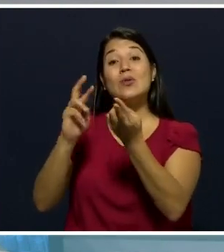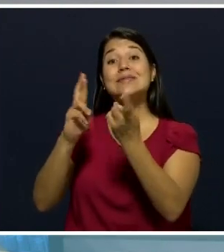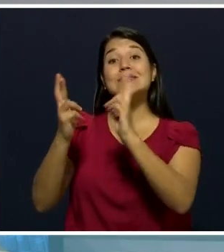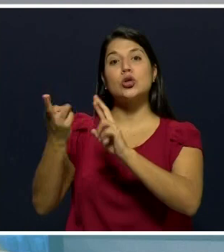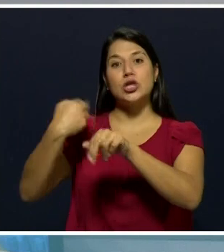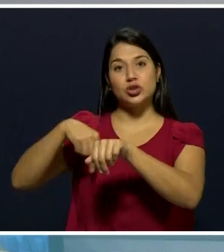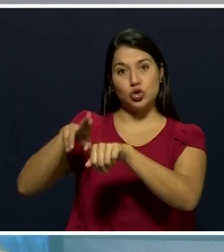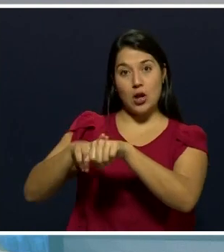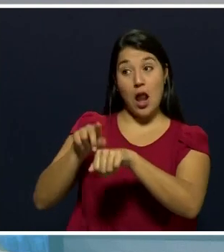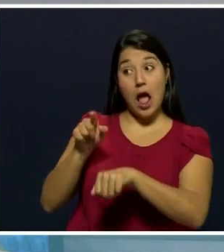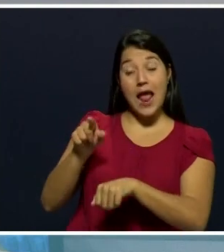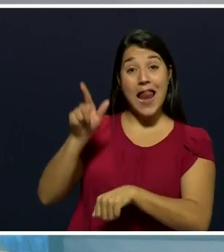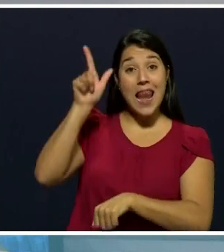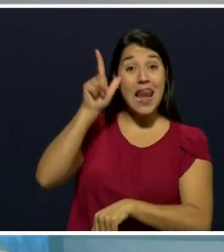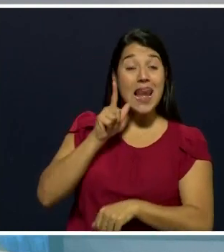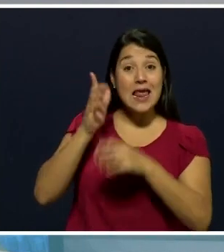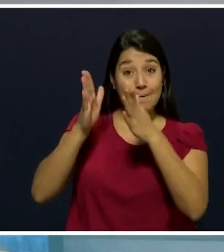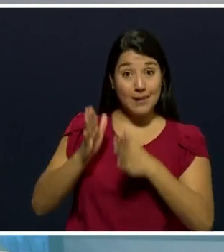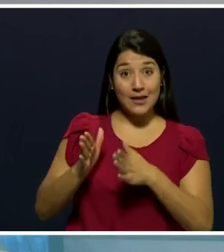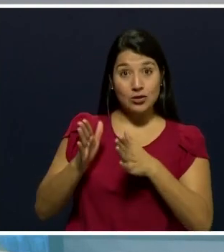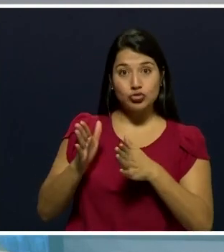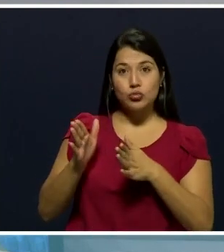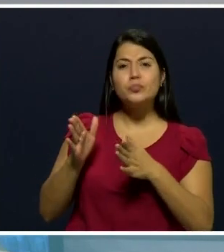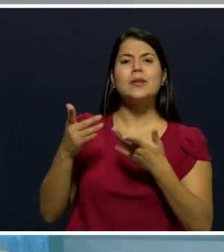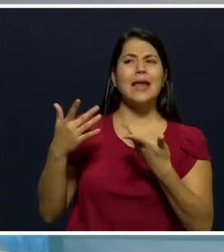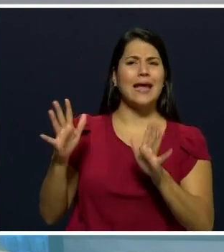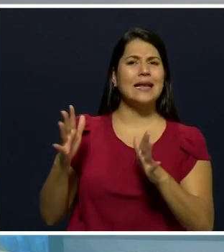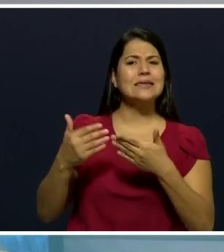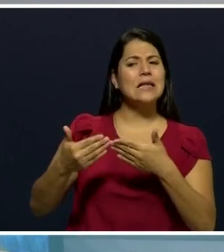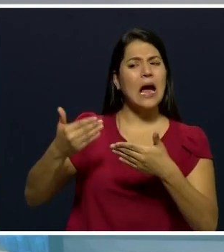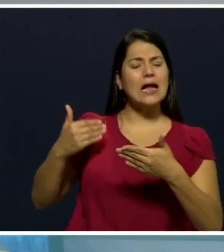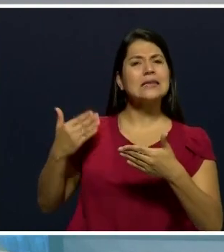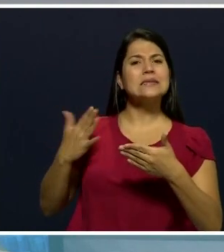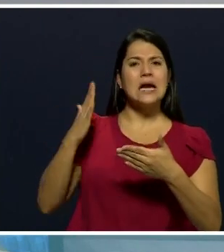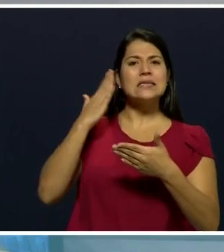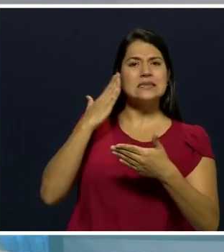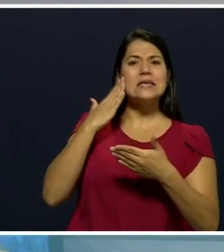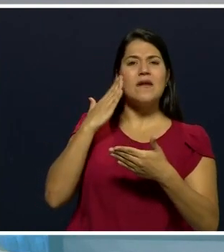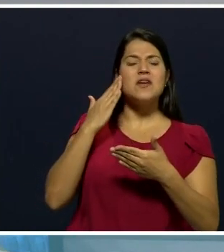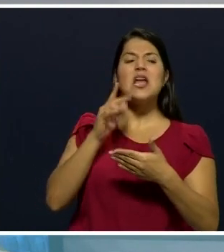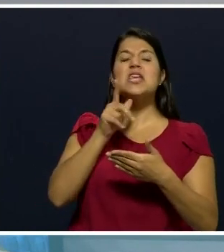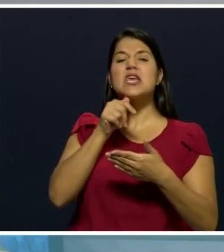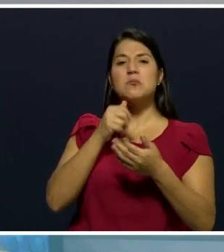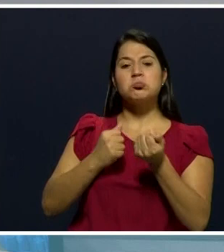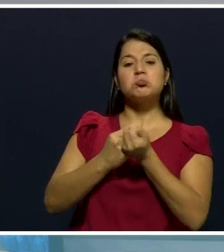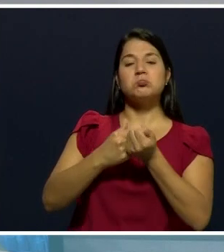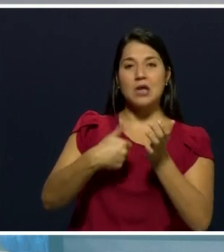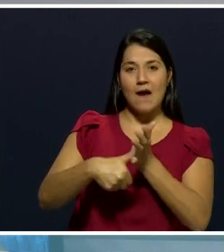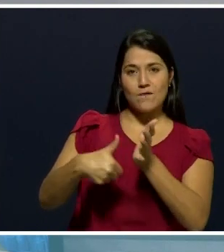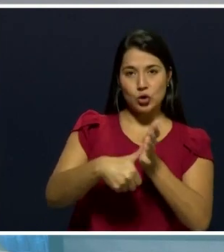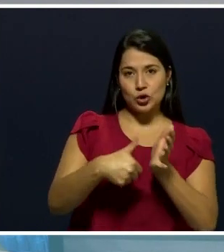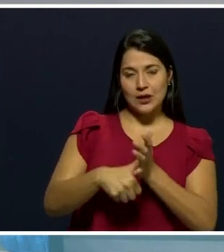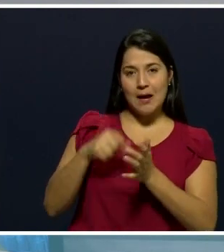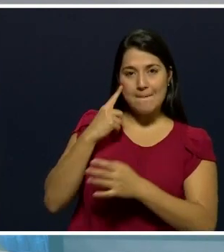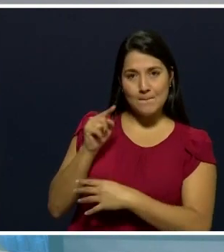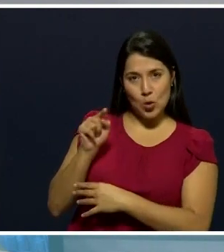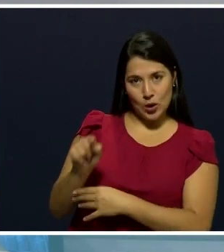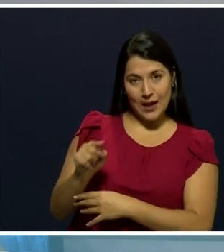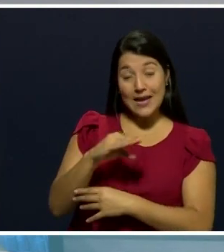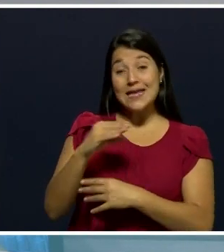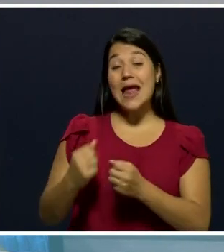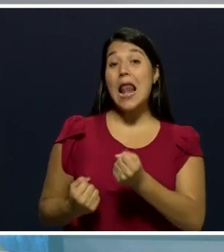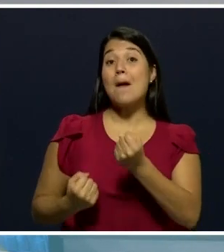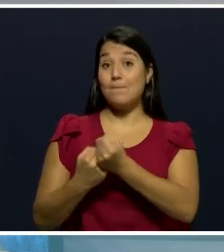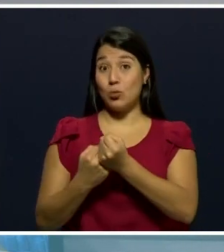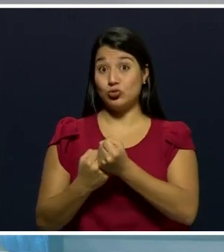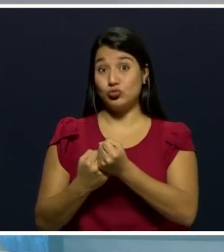limonense llegó con los votos previamente anunciados del Partido Liberación Nacional y el apoyo de la fracción oficialista